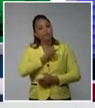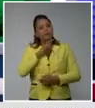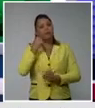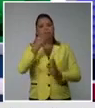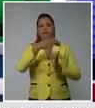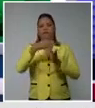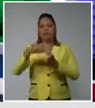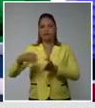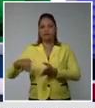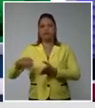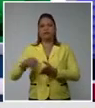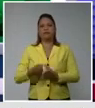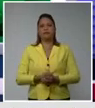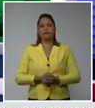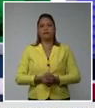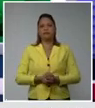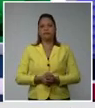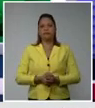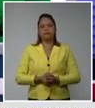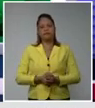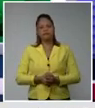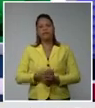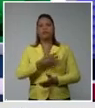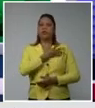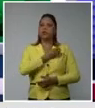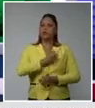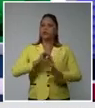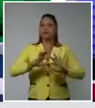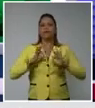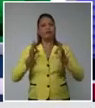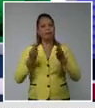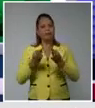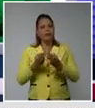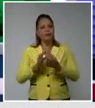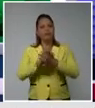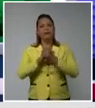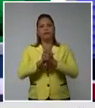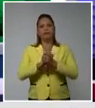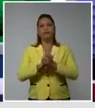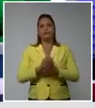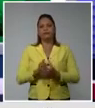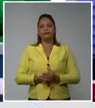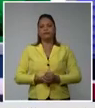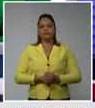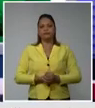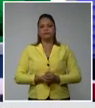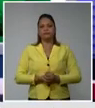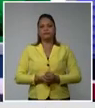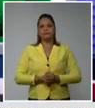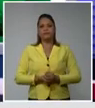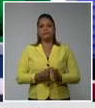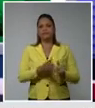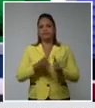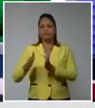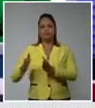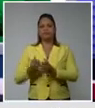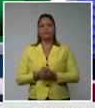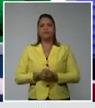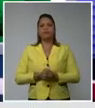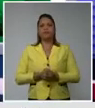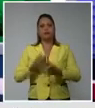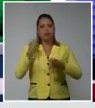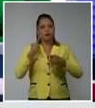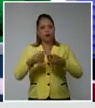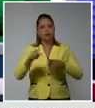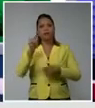paciente, por lo que damos las condolencias a sus familiares y amistades. Fallece también una paciente